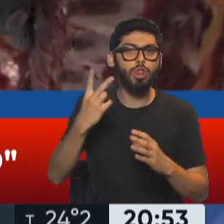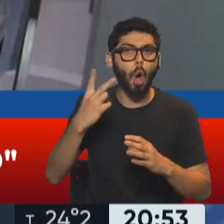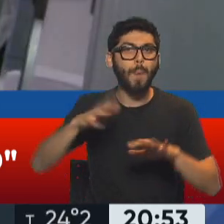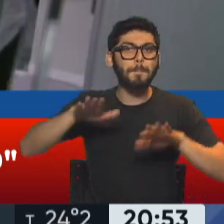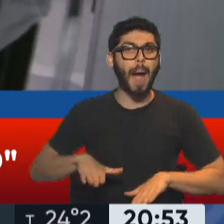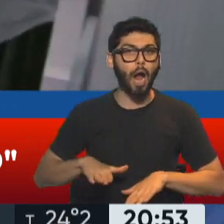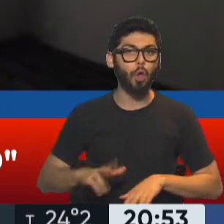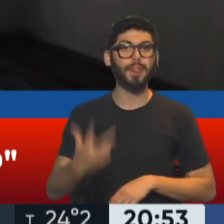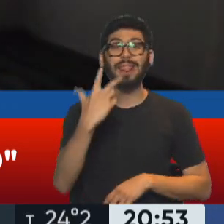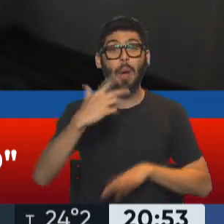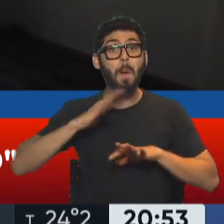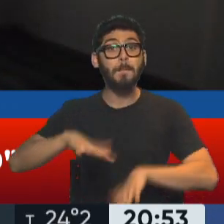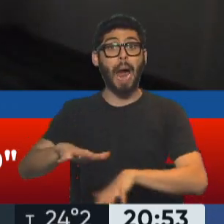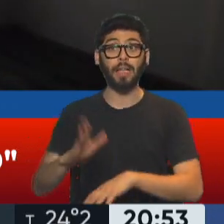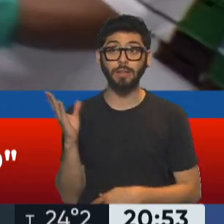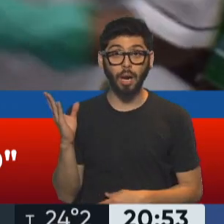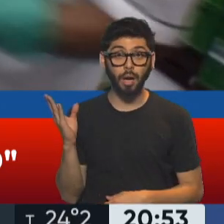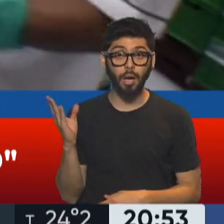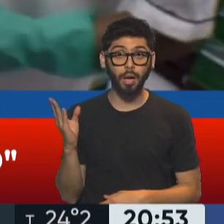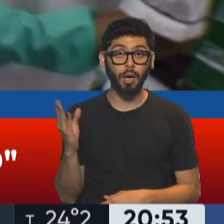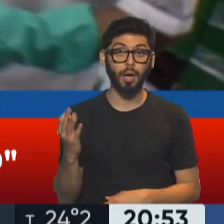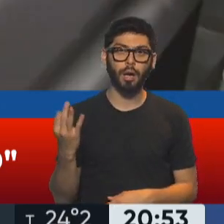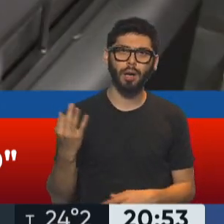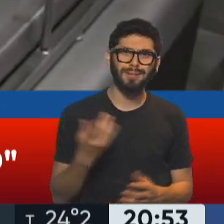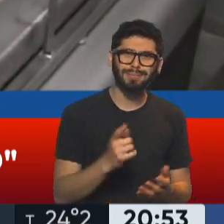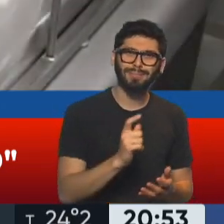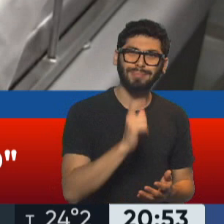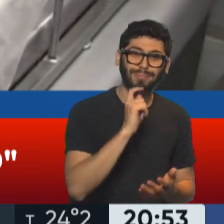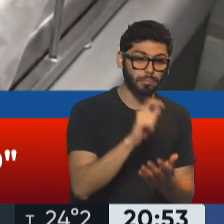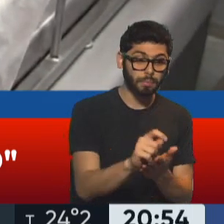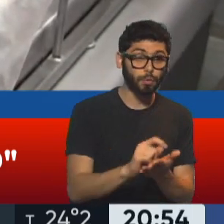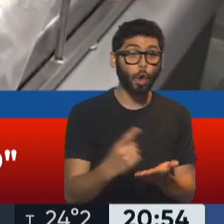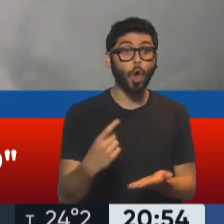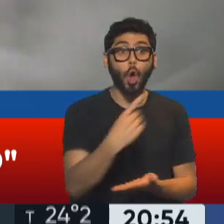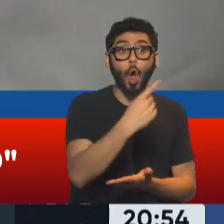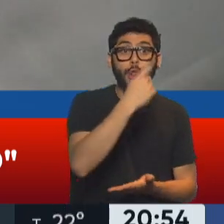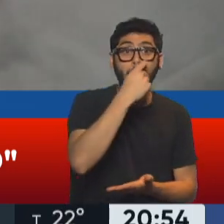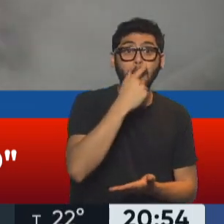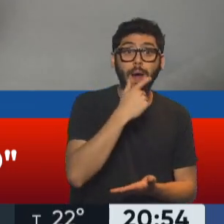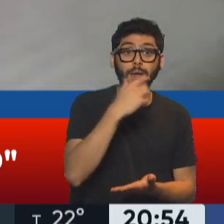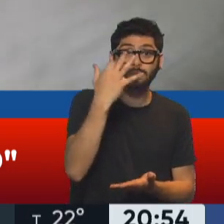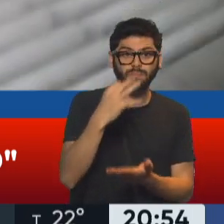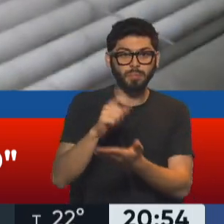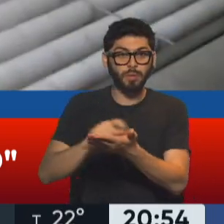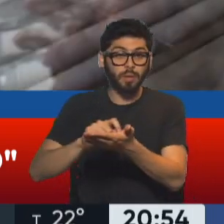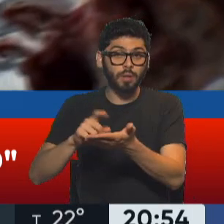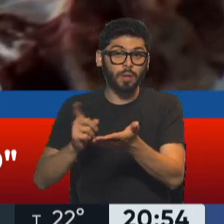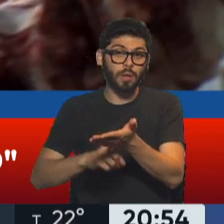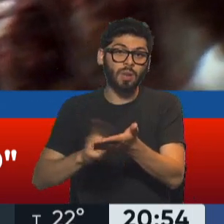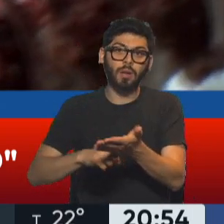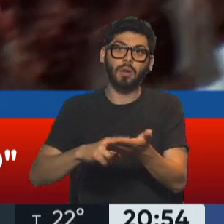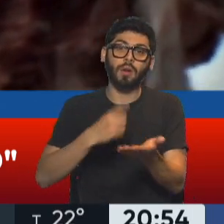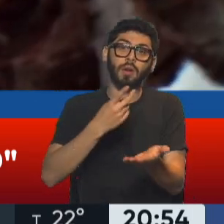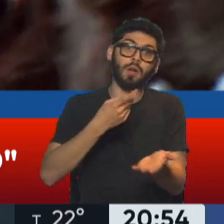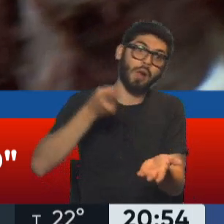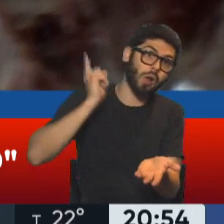este gobierno y no le hayan hecho ni siquiera un comunicado de prensa en contra de Macri que restituyó las retenciones